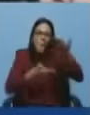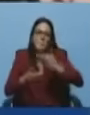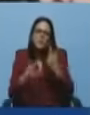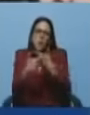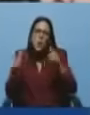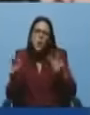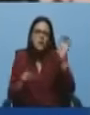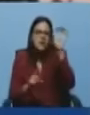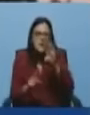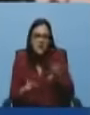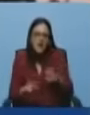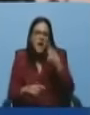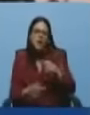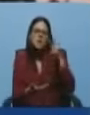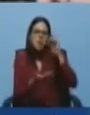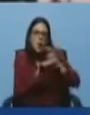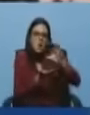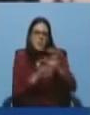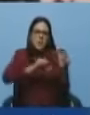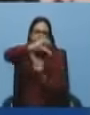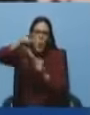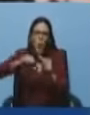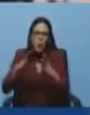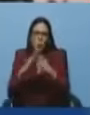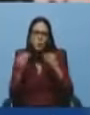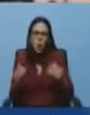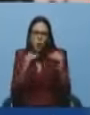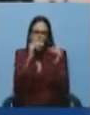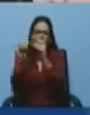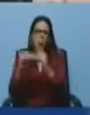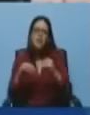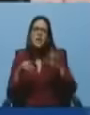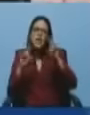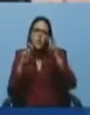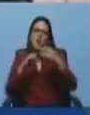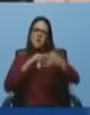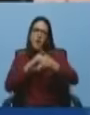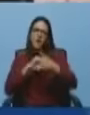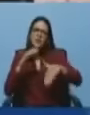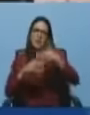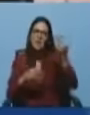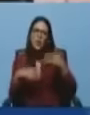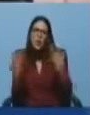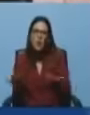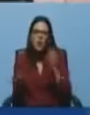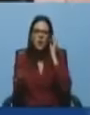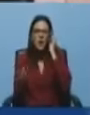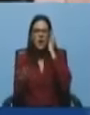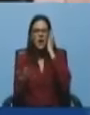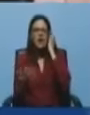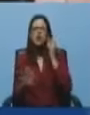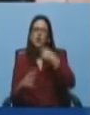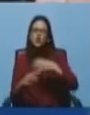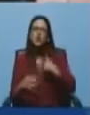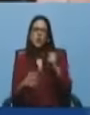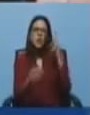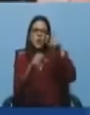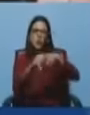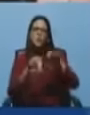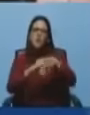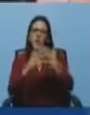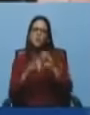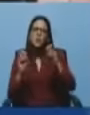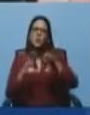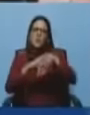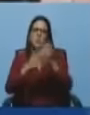libre, a la inversión compartida, a la nueva tecnología. Nosotros formamos parte de este mundo, del nuevo